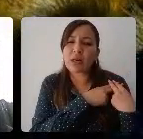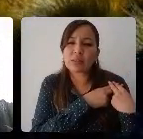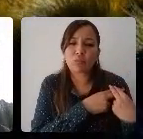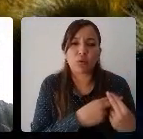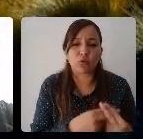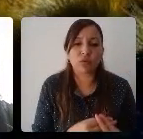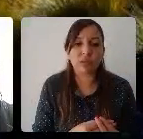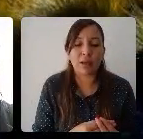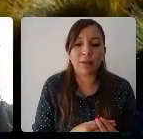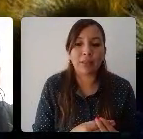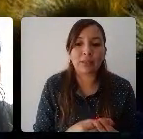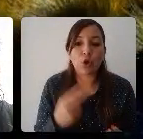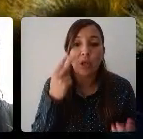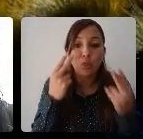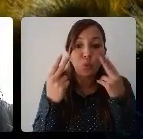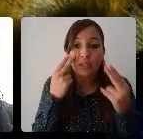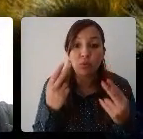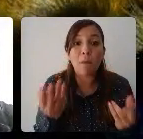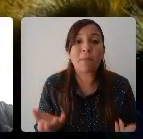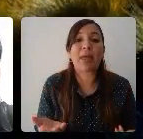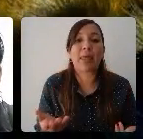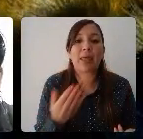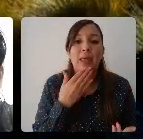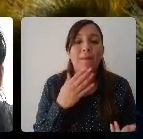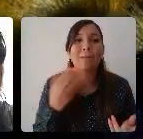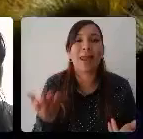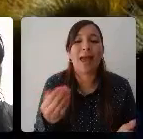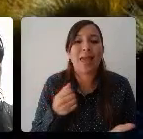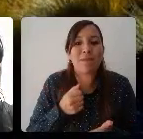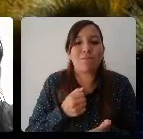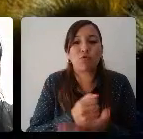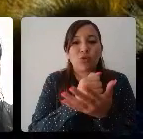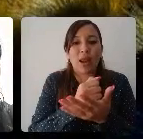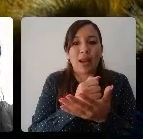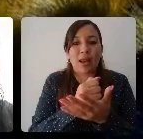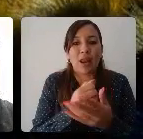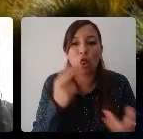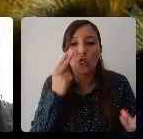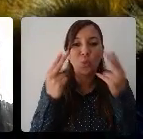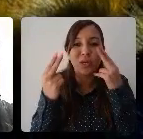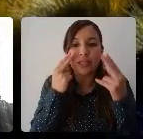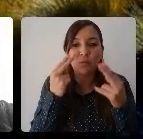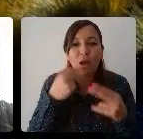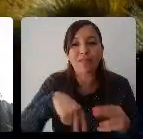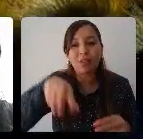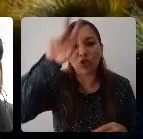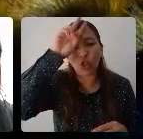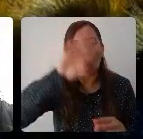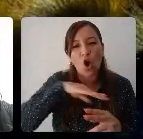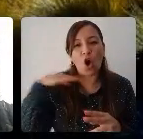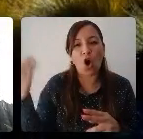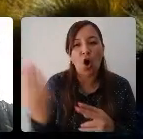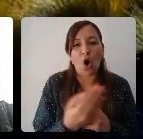el turismo a nivel nacional, ¿no? Y estas comunidades no se encuentran desde hace 5, 10 años,